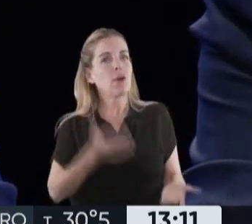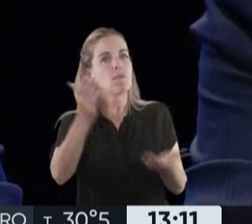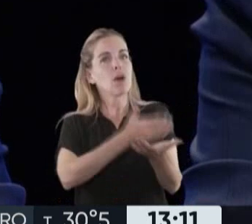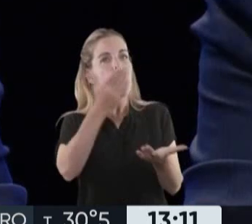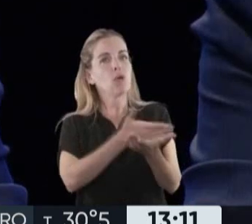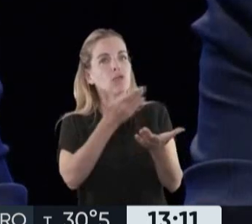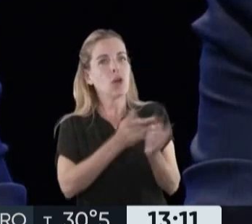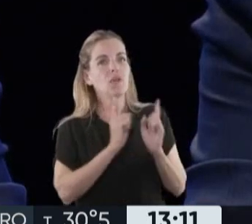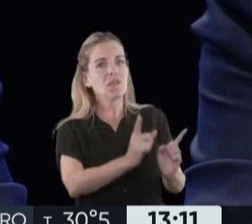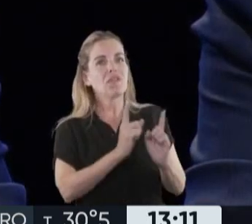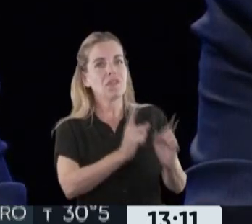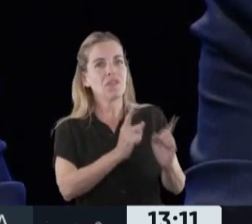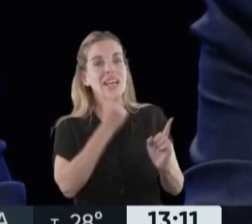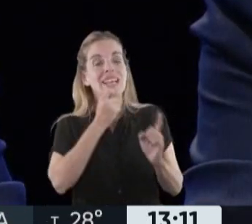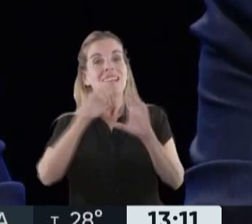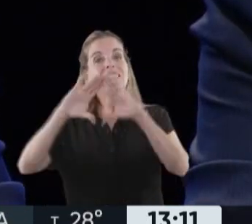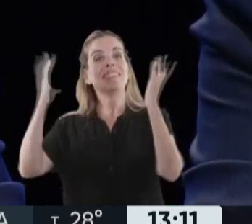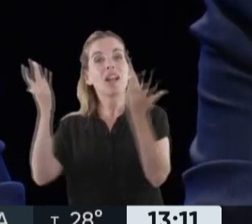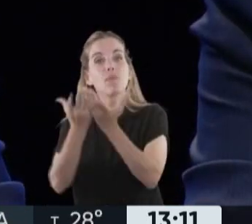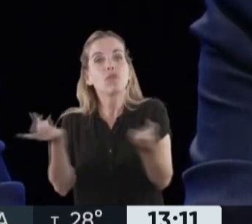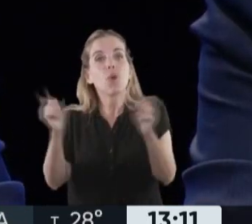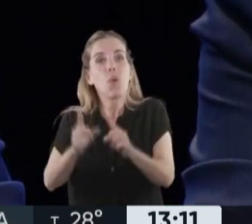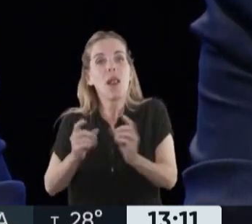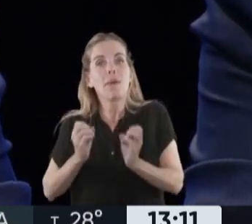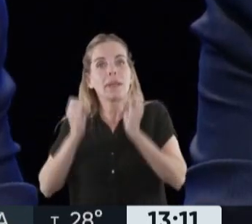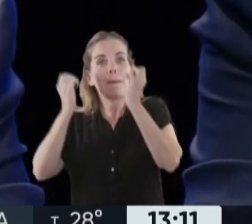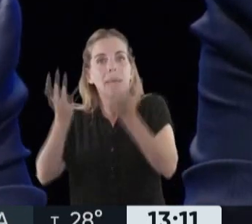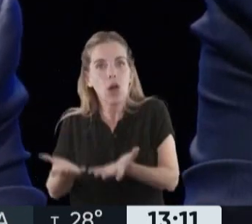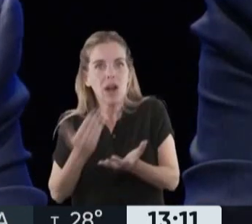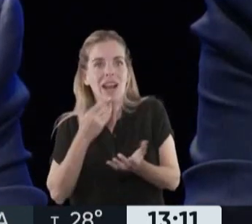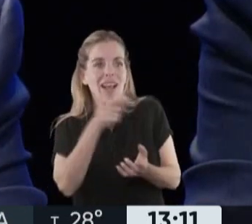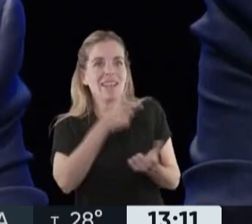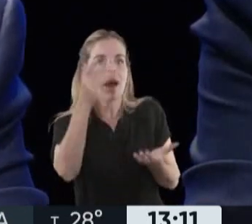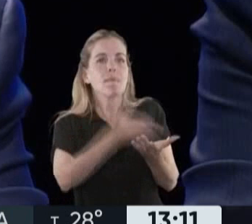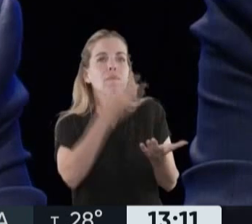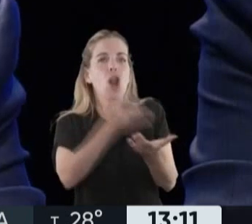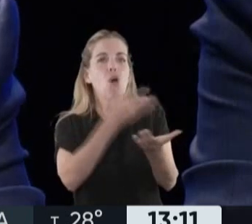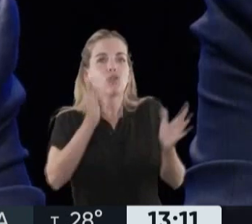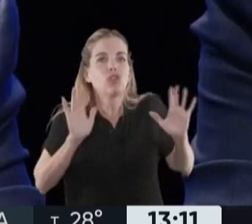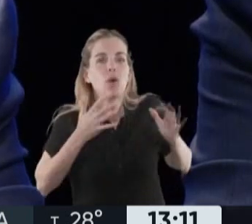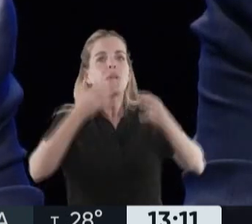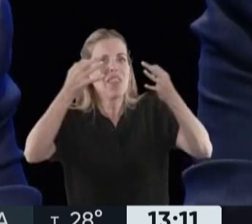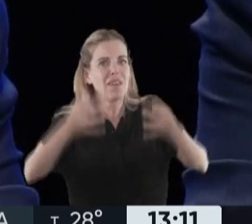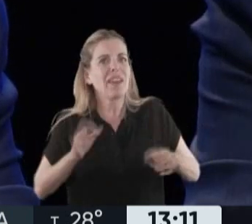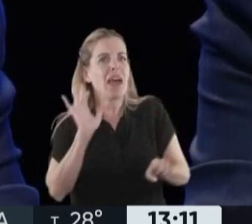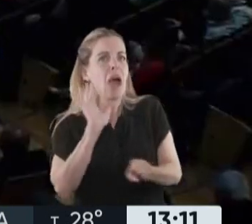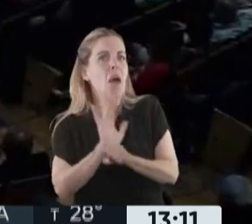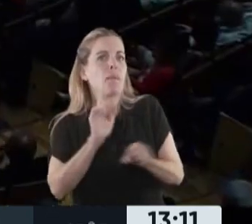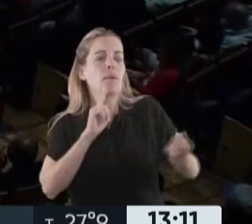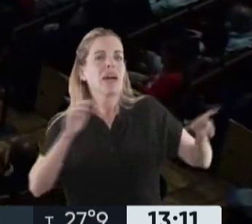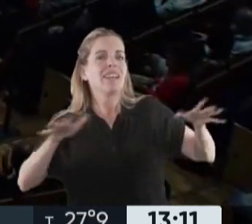es porque esa inversión productiva quedó en pie. Porque en verdad la pandemia fue como una bomba